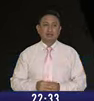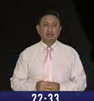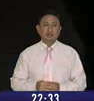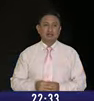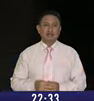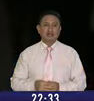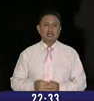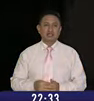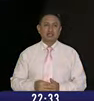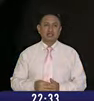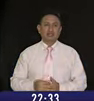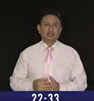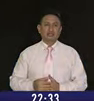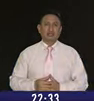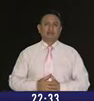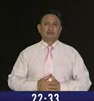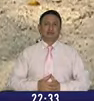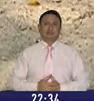aquí